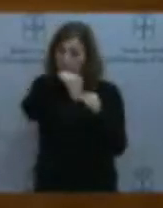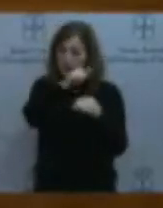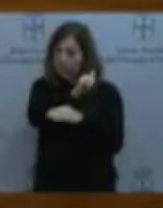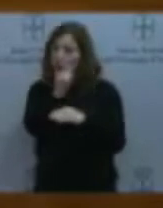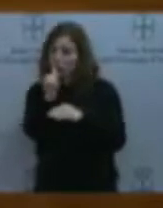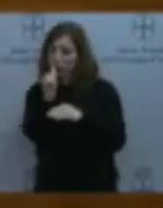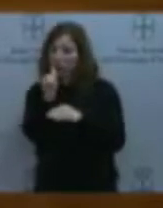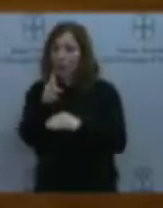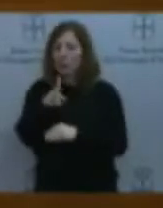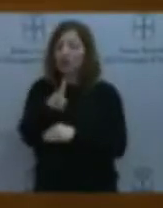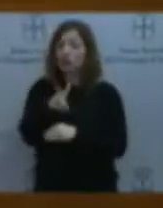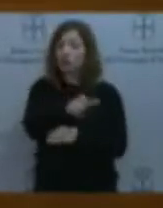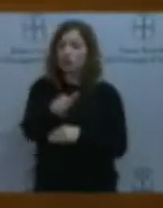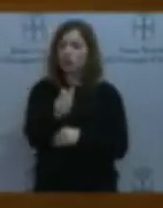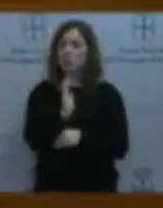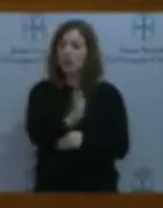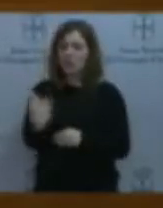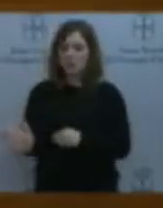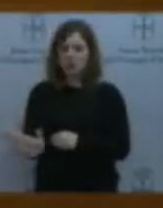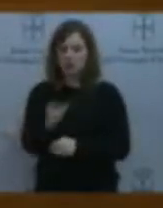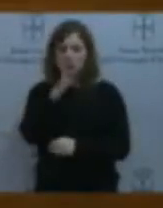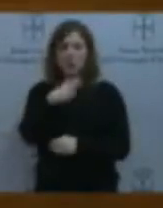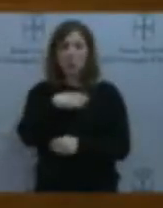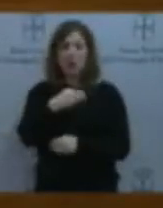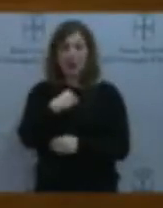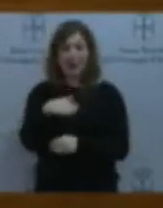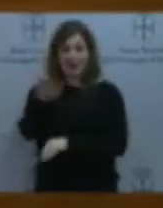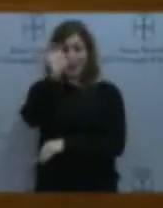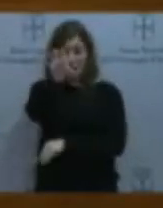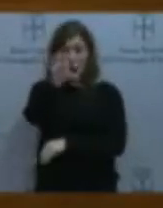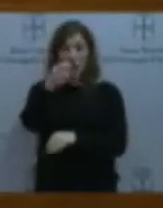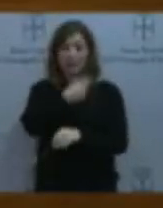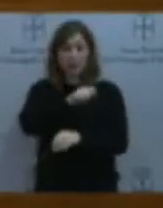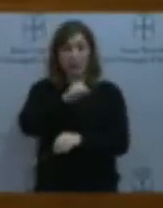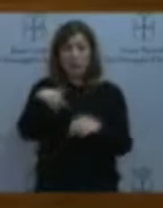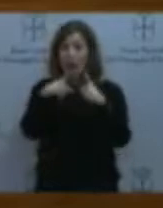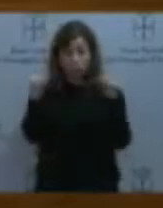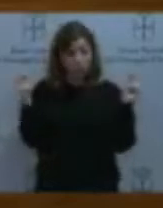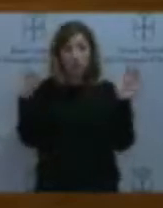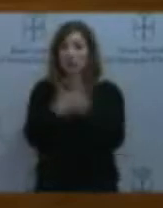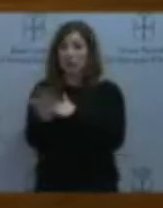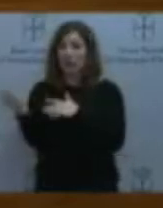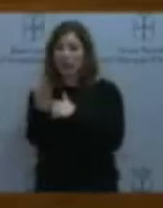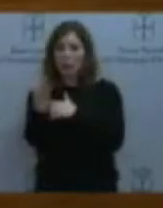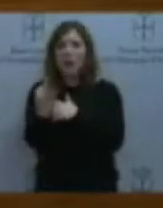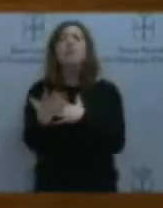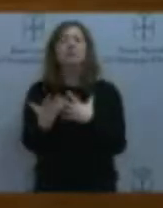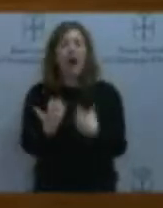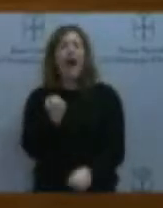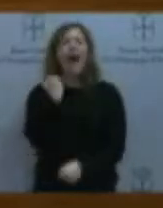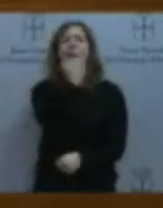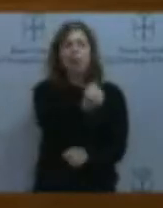esos derechos conquistados. Desde mi punto de vista, el papel del Estado en España y en Asturias es precisamente ponerse al lado de la mayoría que